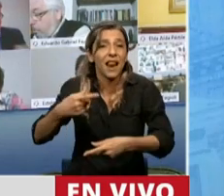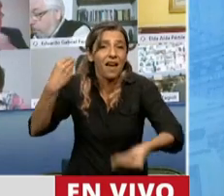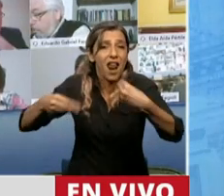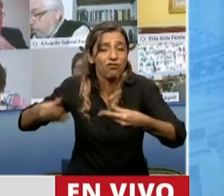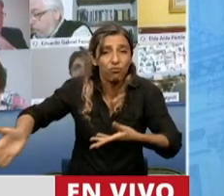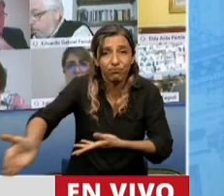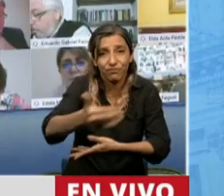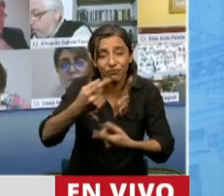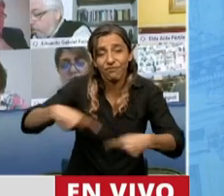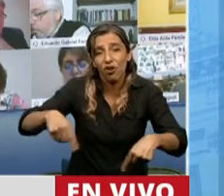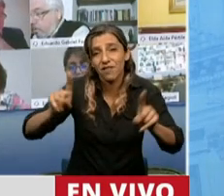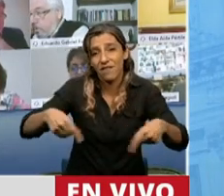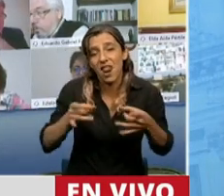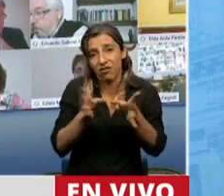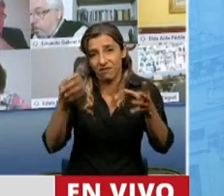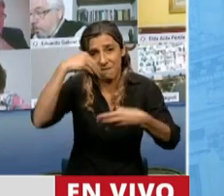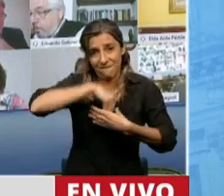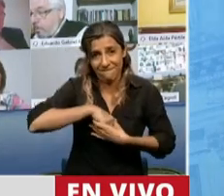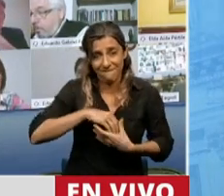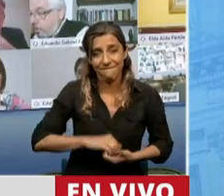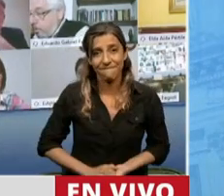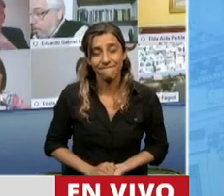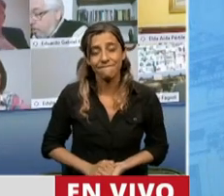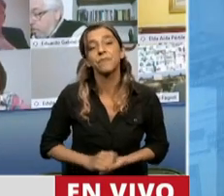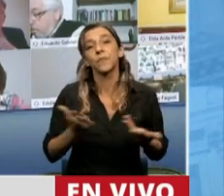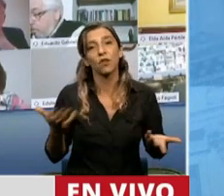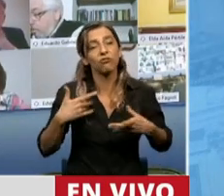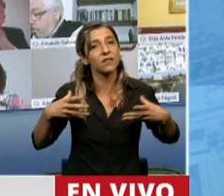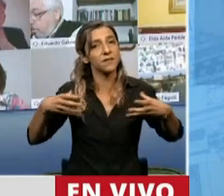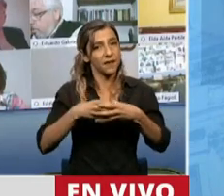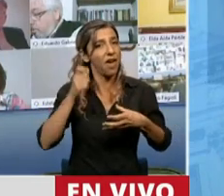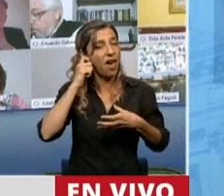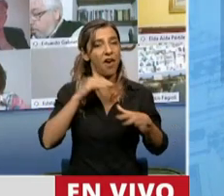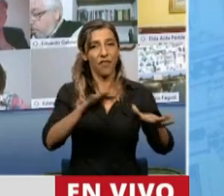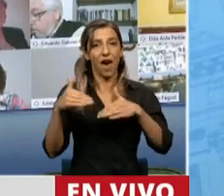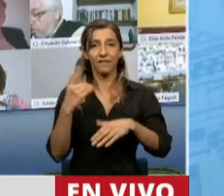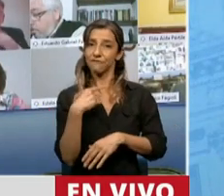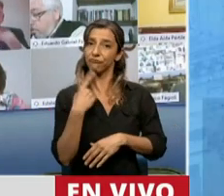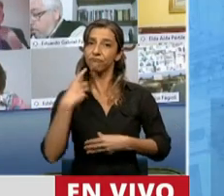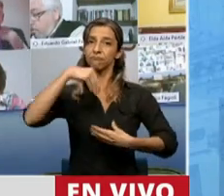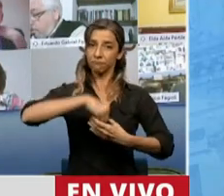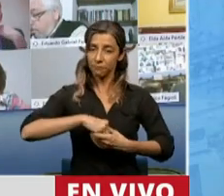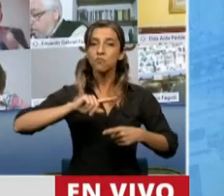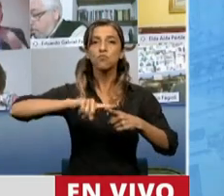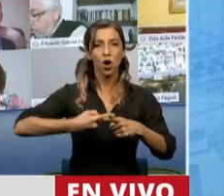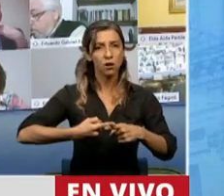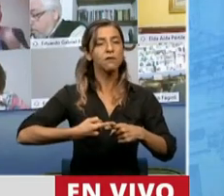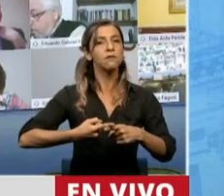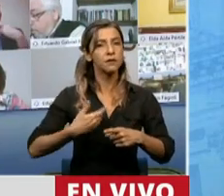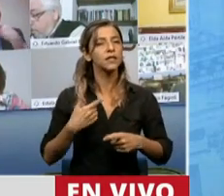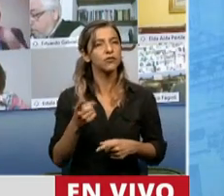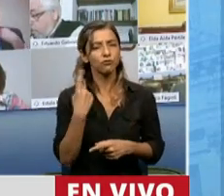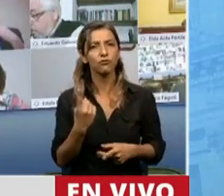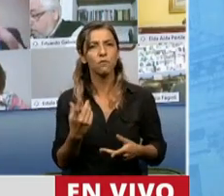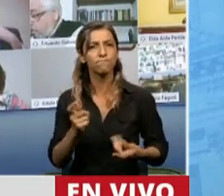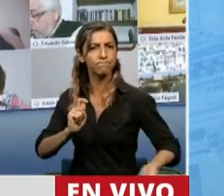Somos parte de una generación política que, además de haber sido invitados a la política y a transformarlo